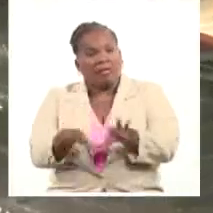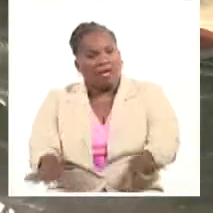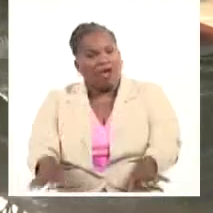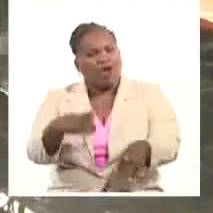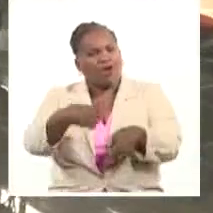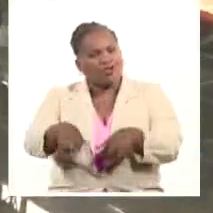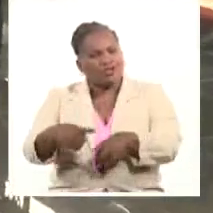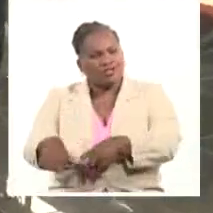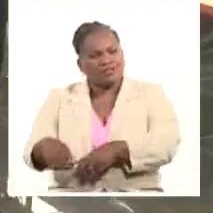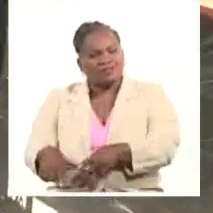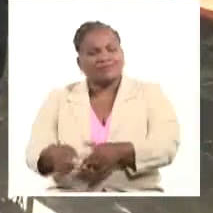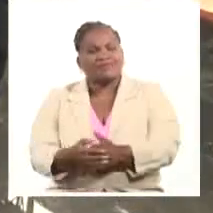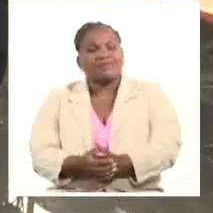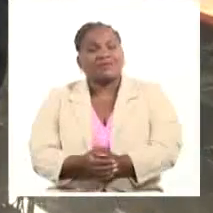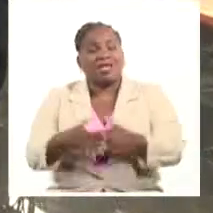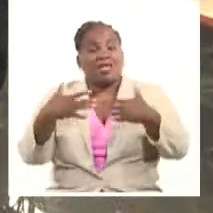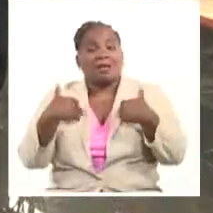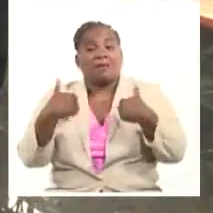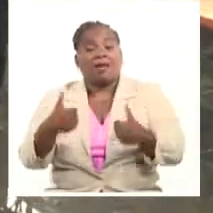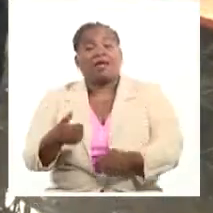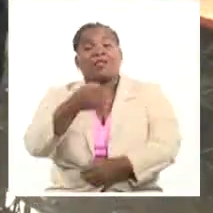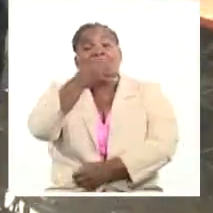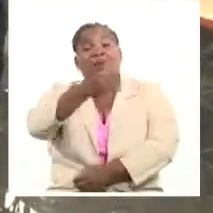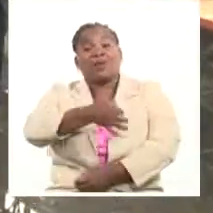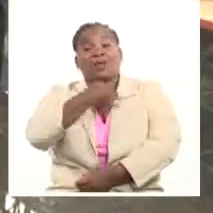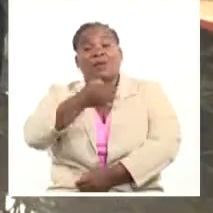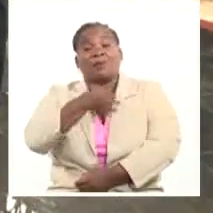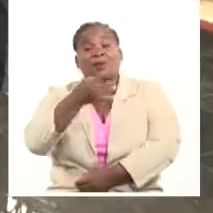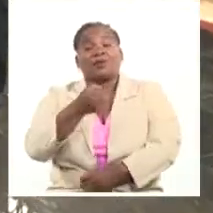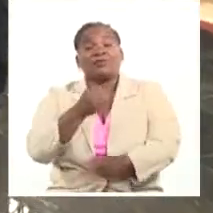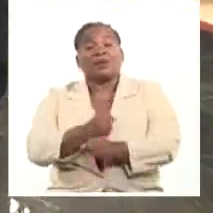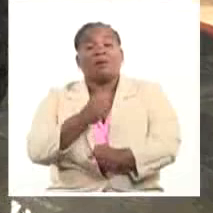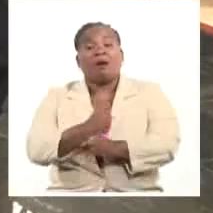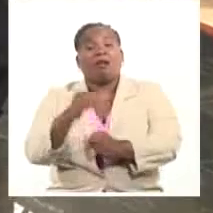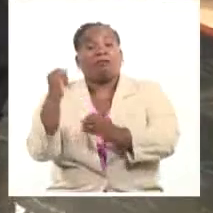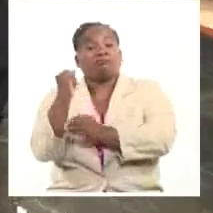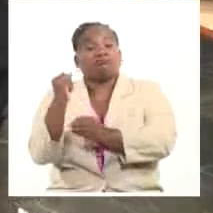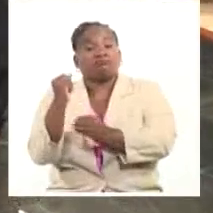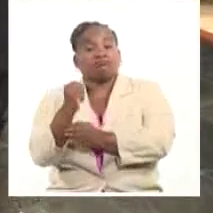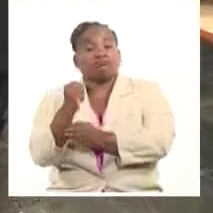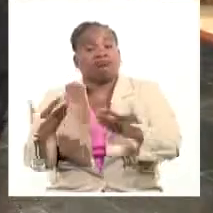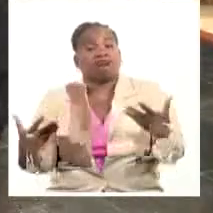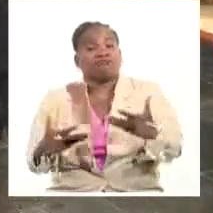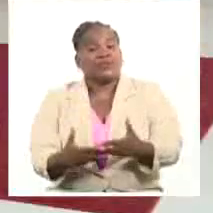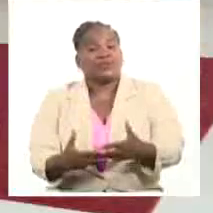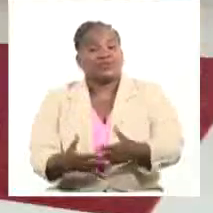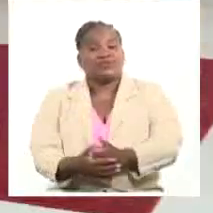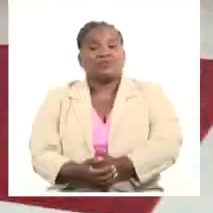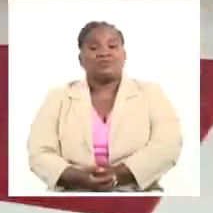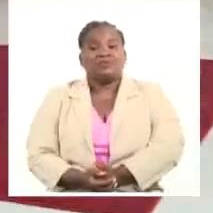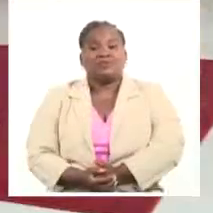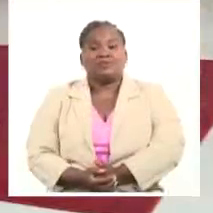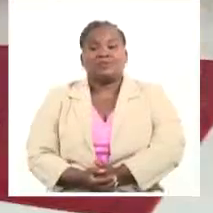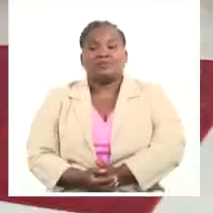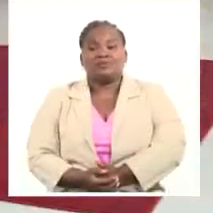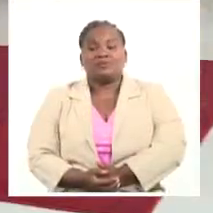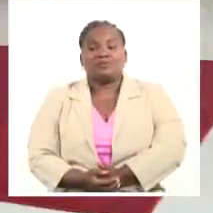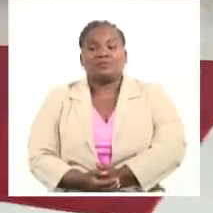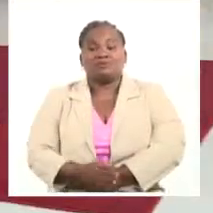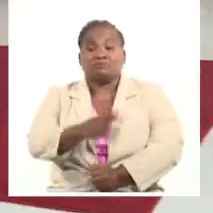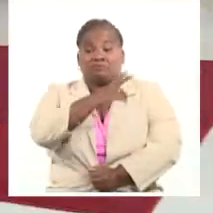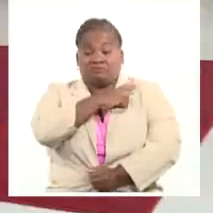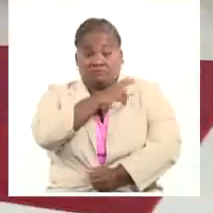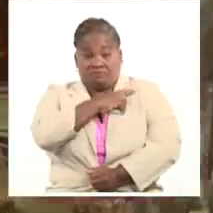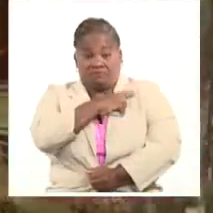esferas. El embajador aseguró que durante su estancia trabajará para fortalecer los lazos bilaterales. El jefe de